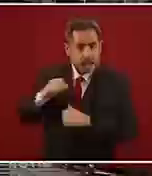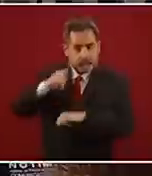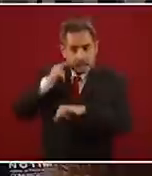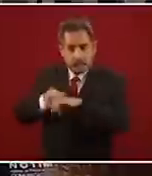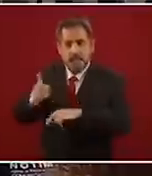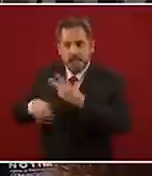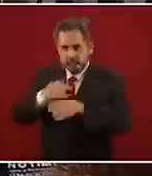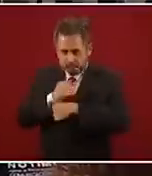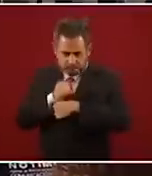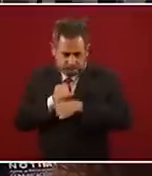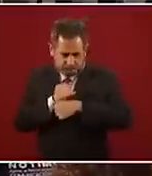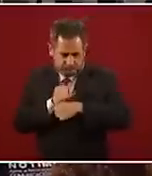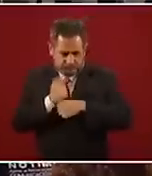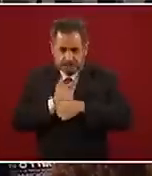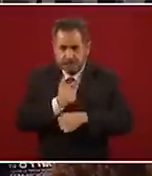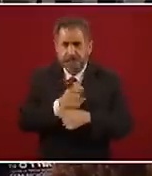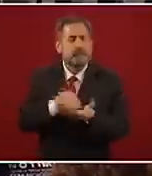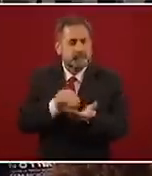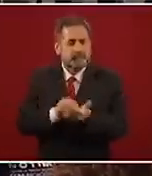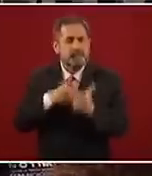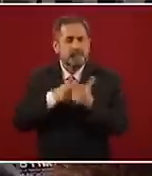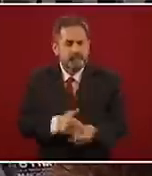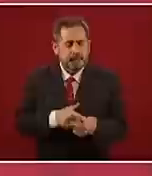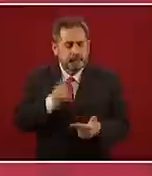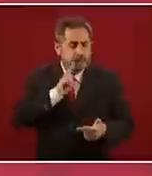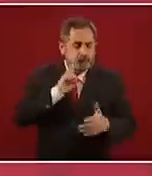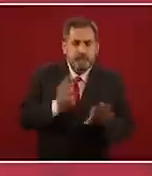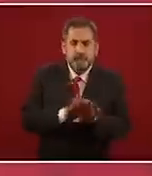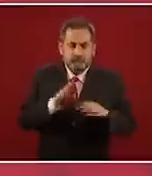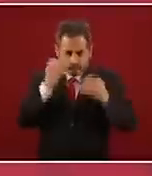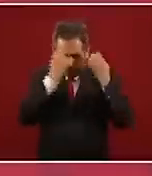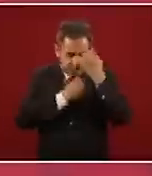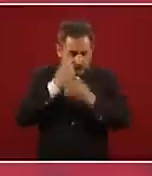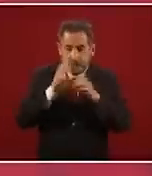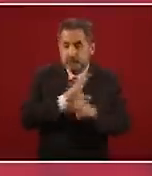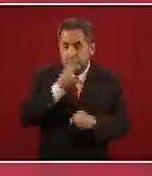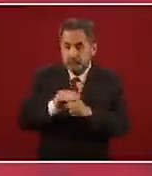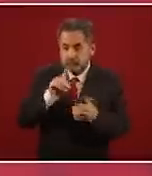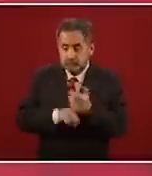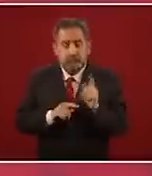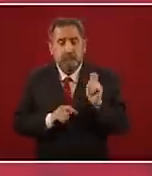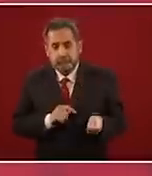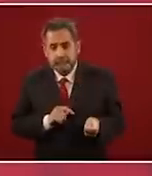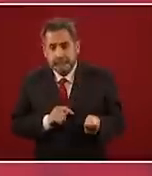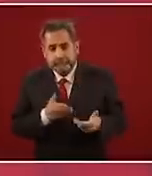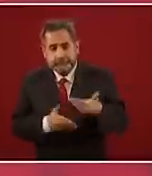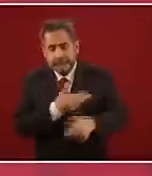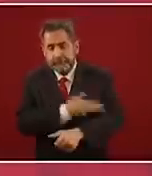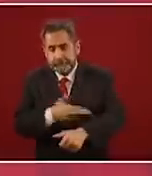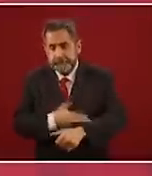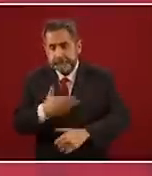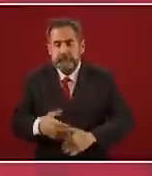va a continuar con la revisión de todos estos